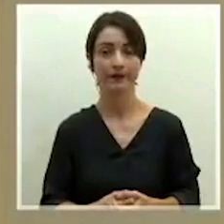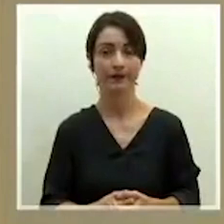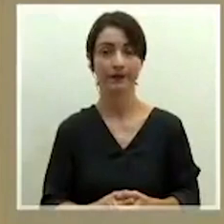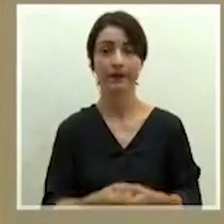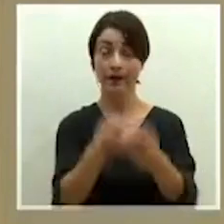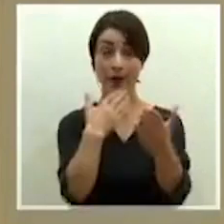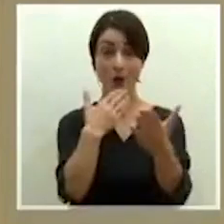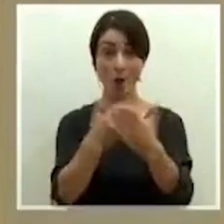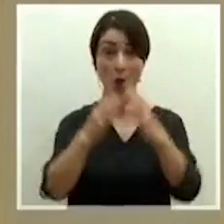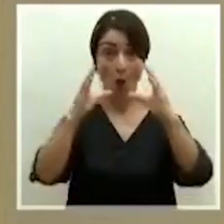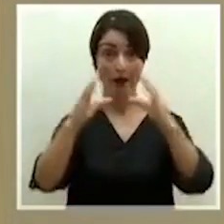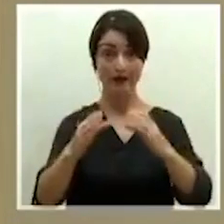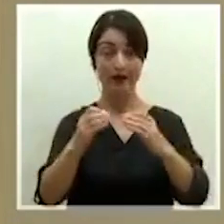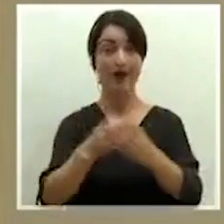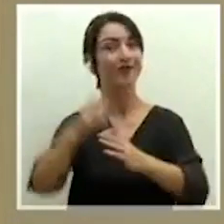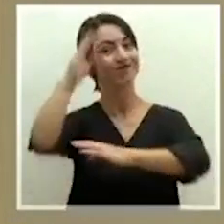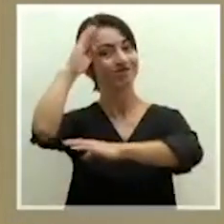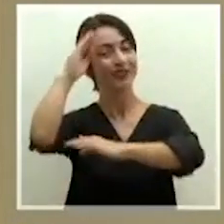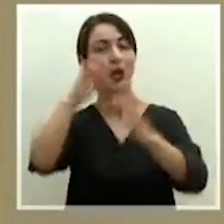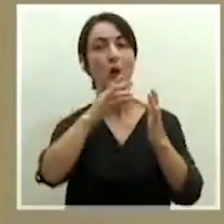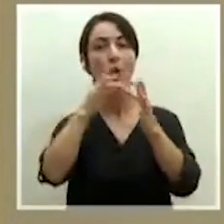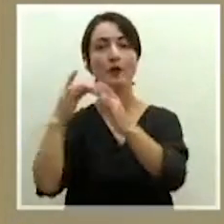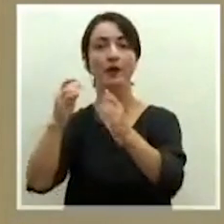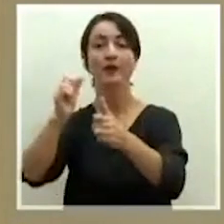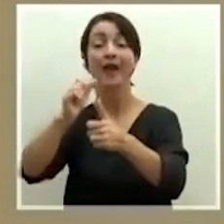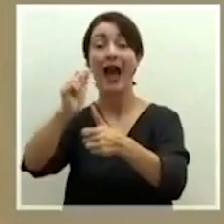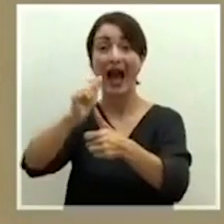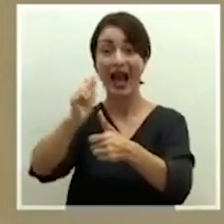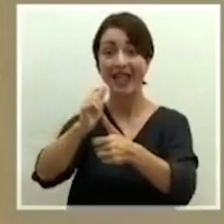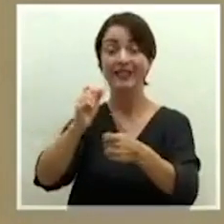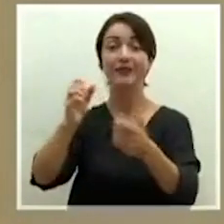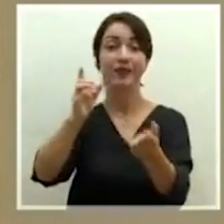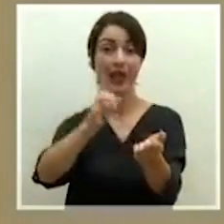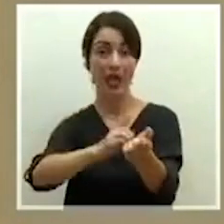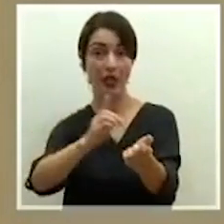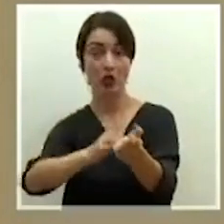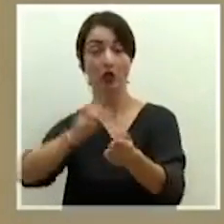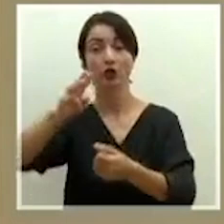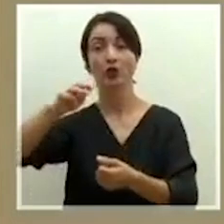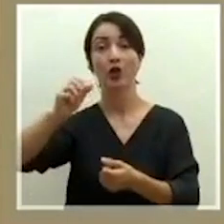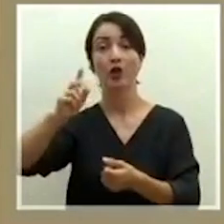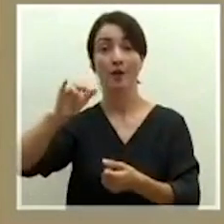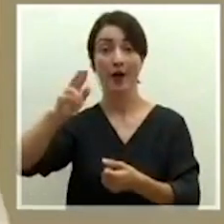Muy buenas tardes, un saludo especial a don Alex Solís y al doctor Rodrigo Marín.